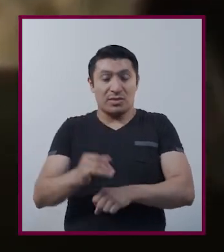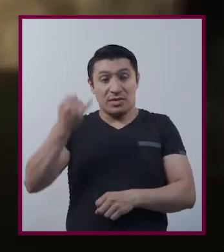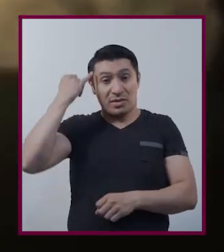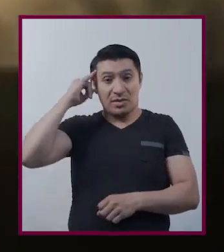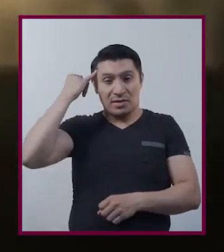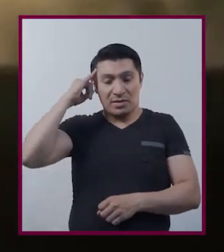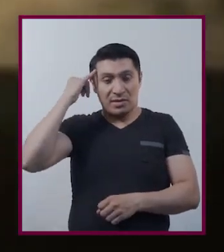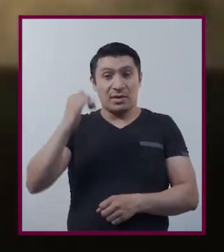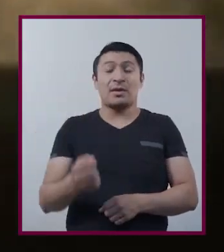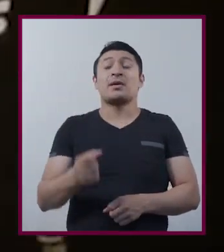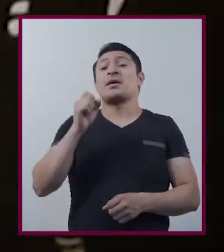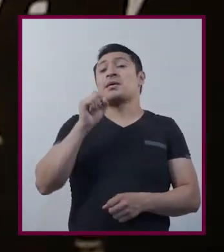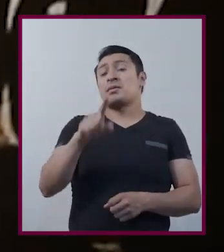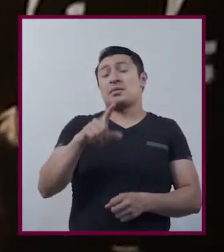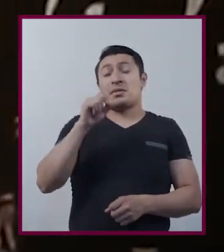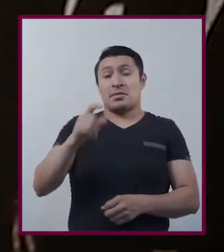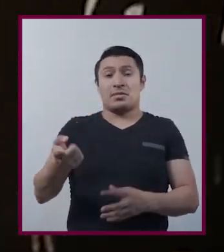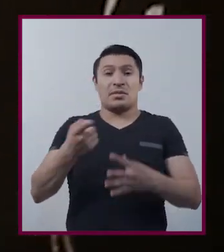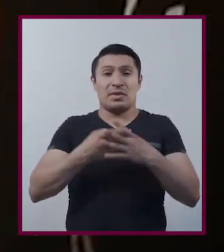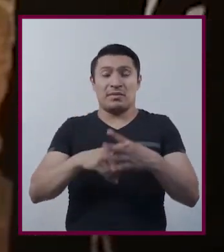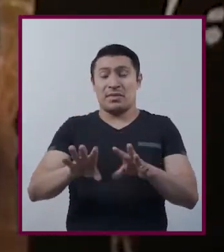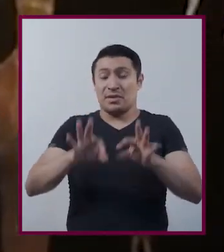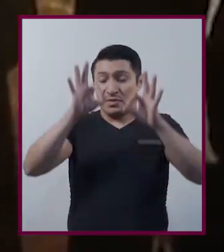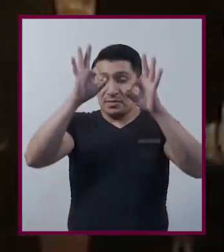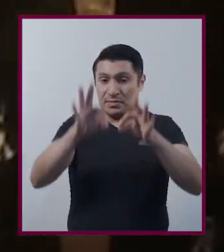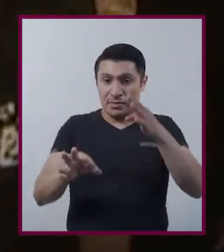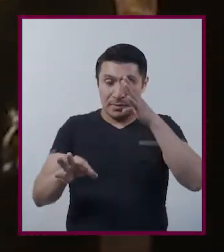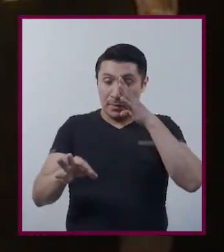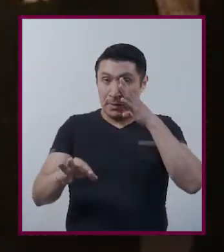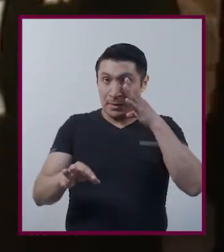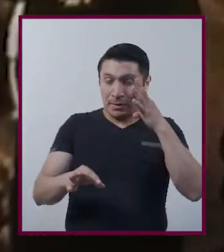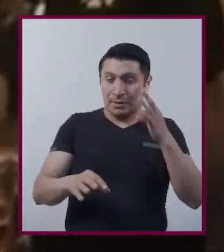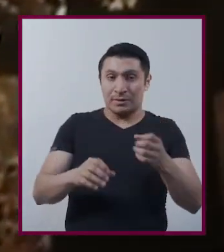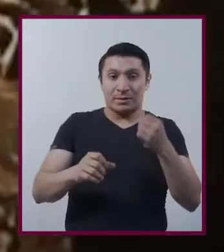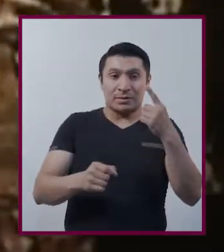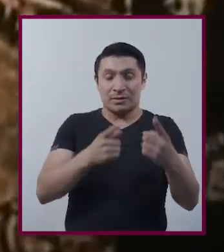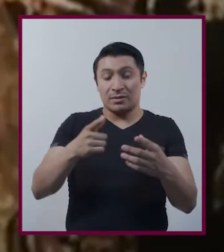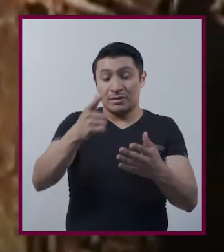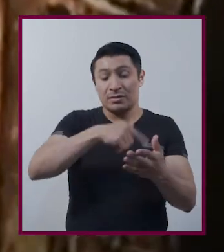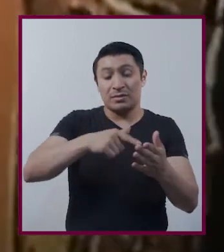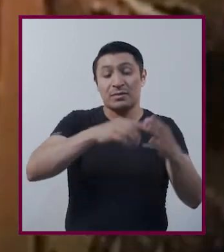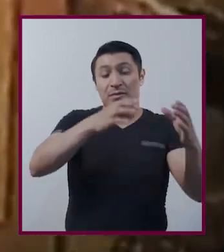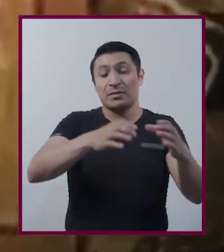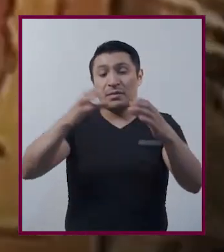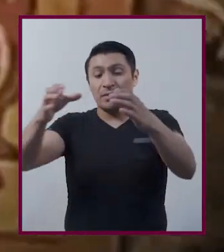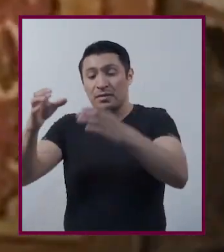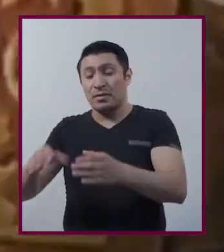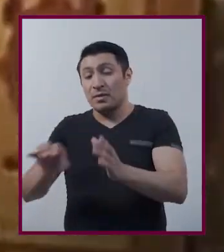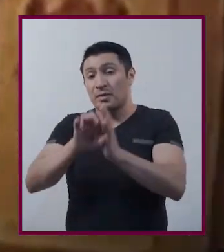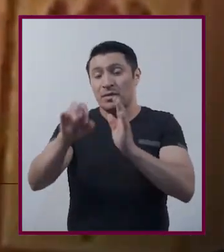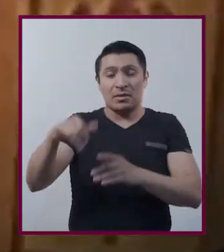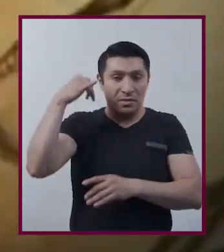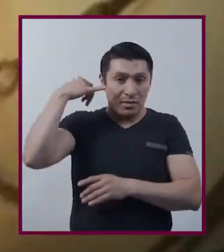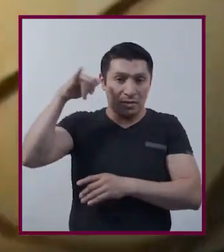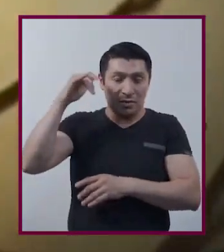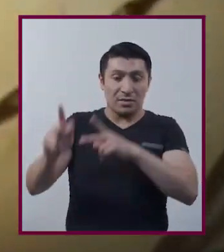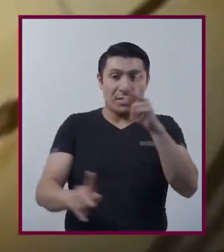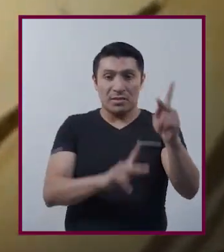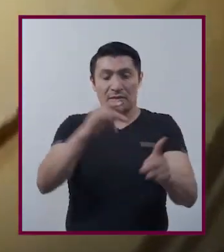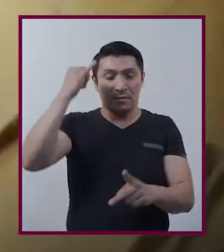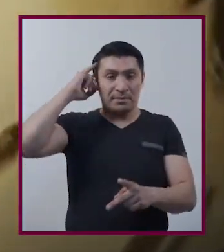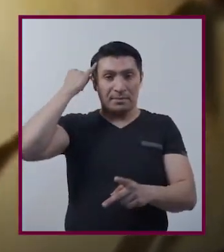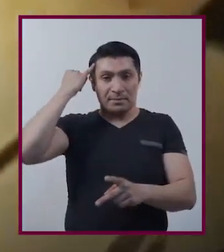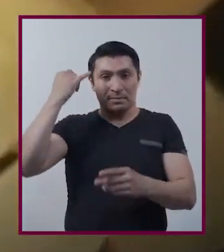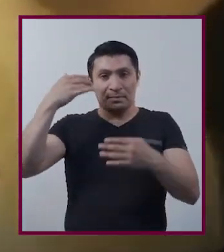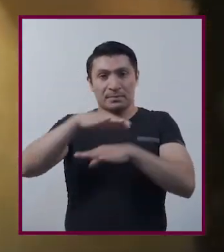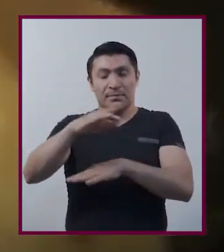de defensor de los indígenas, el mismo que empezó a concretarse por lo menos en ciertas regiones como Yucatán y